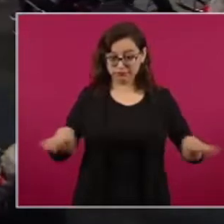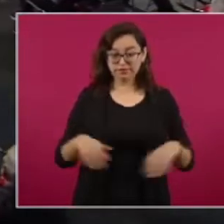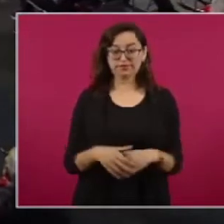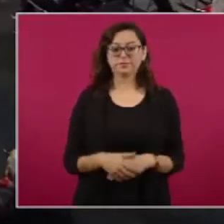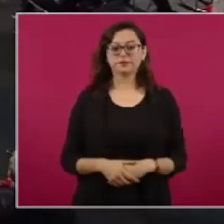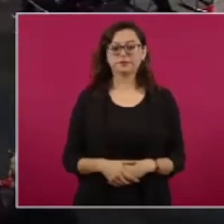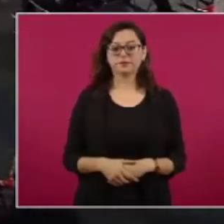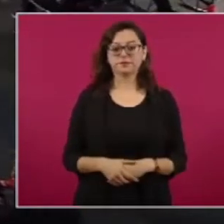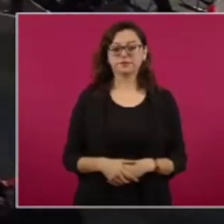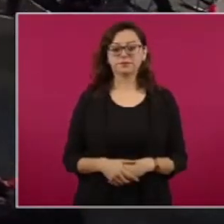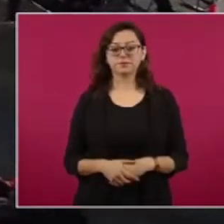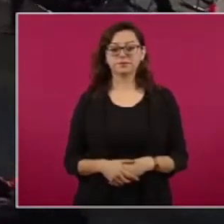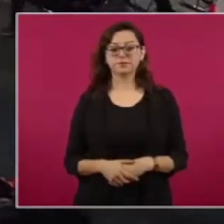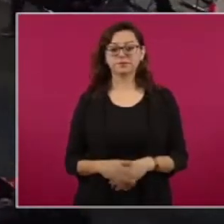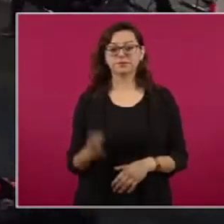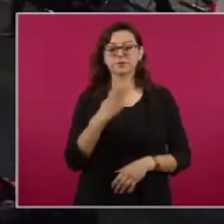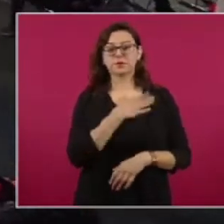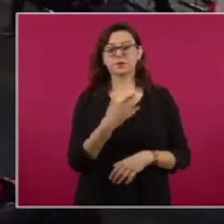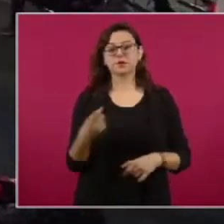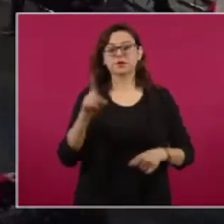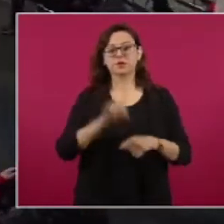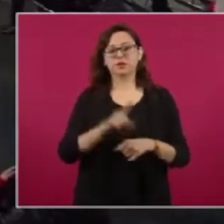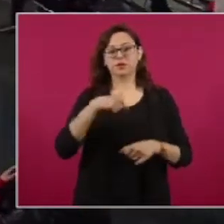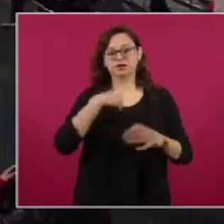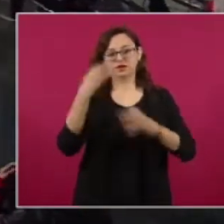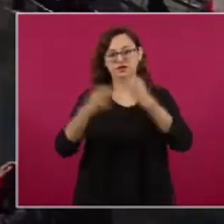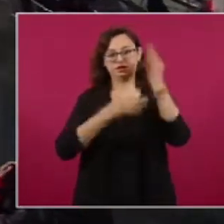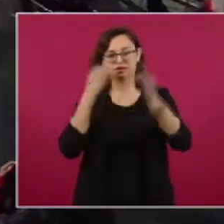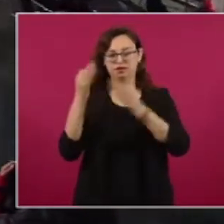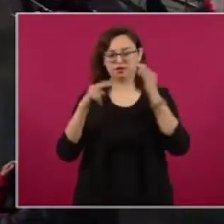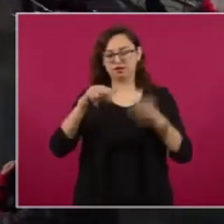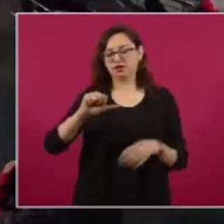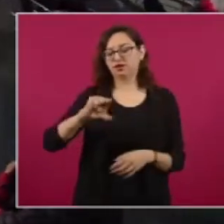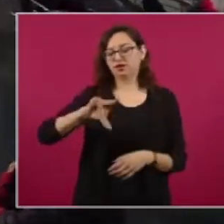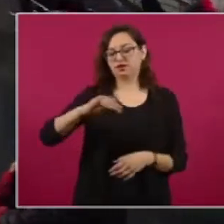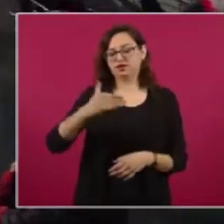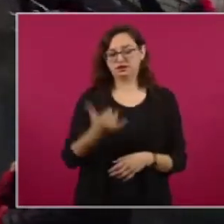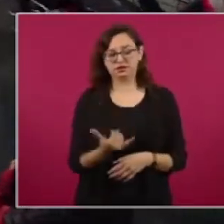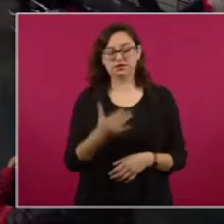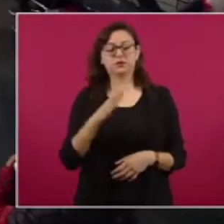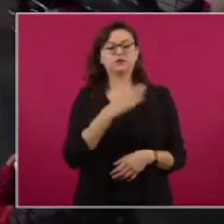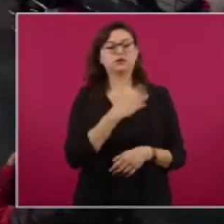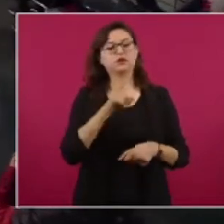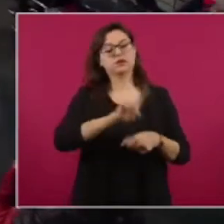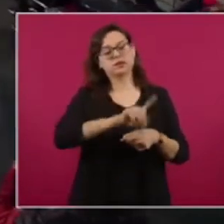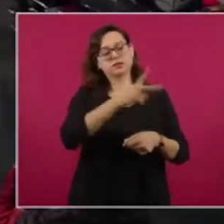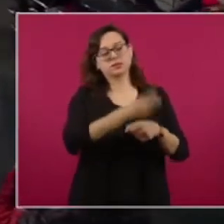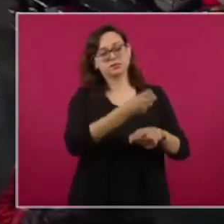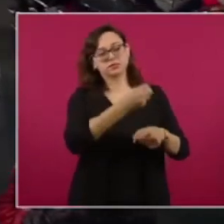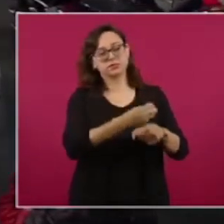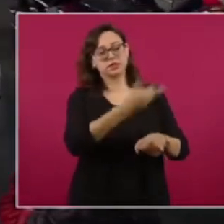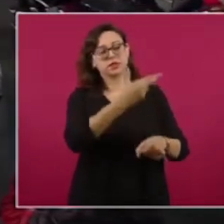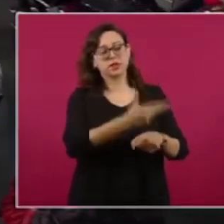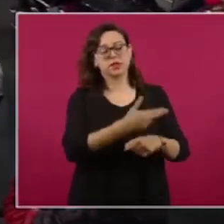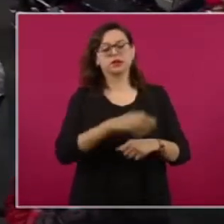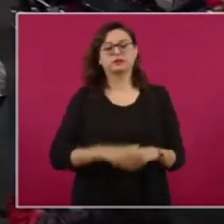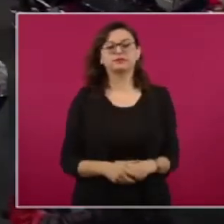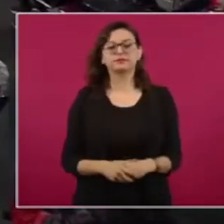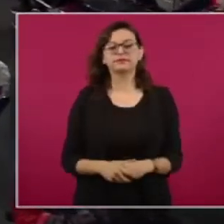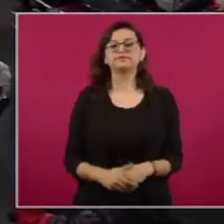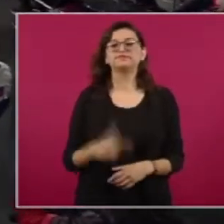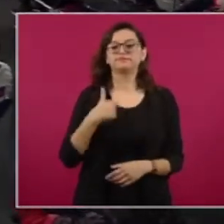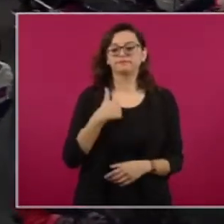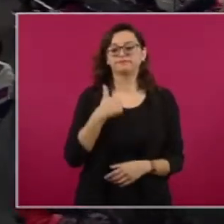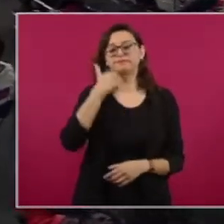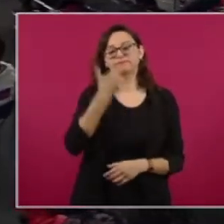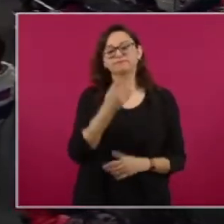Buen día, presidente. Nancy Flores, de la revista Contralínea, y también buen día al subsecretario. Presidente, quiero plantearle nuevamente